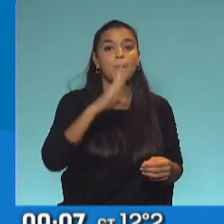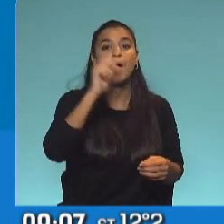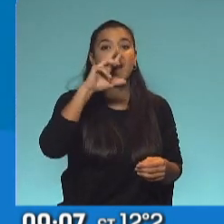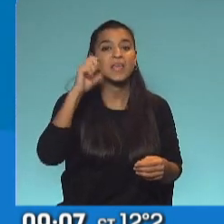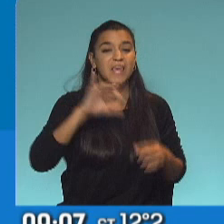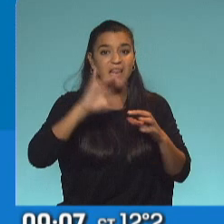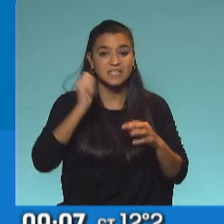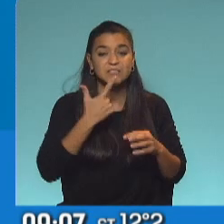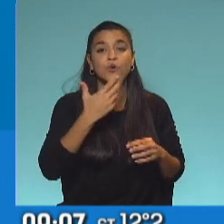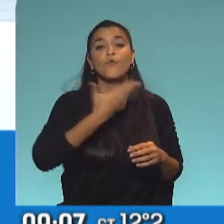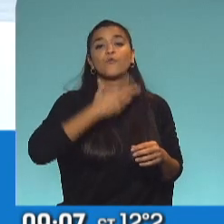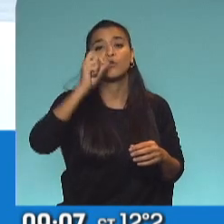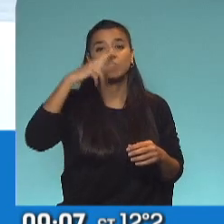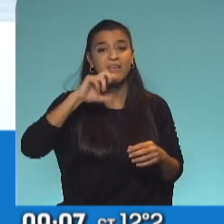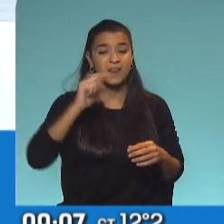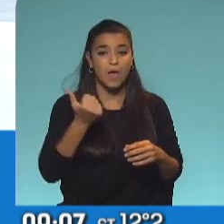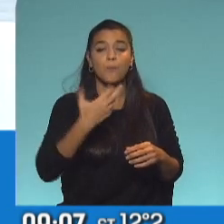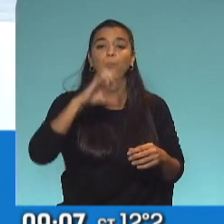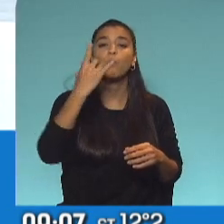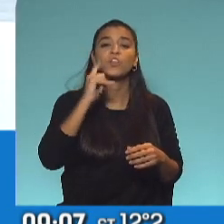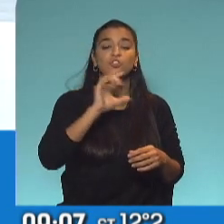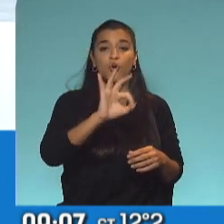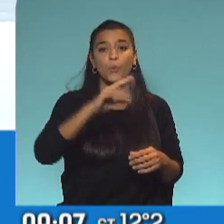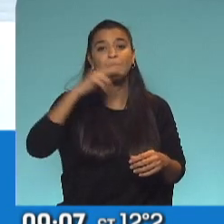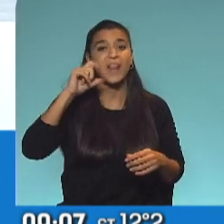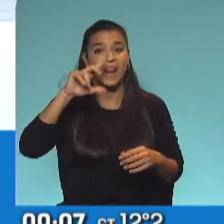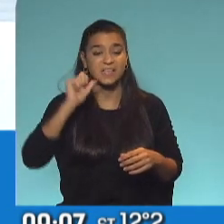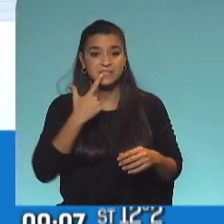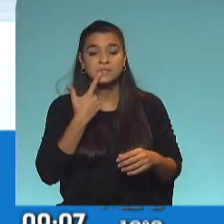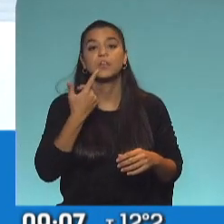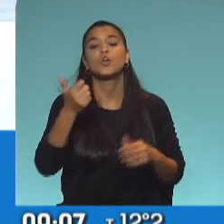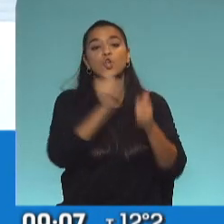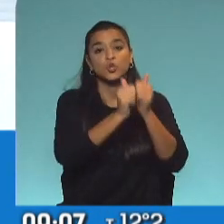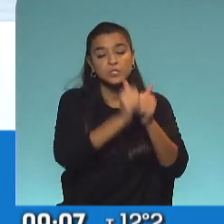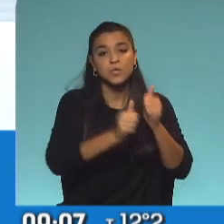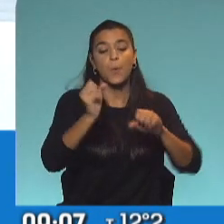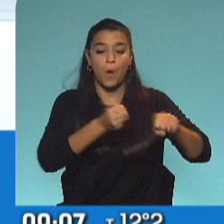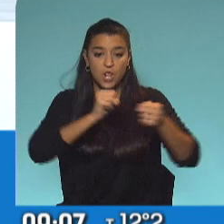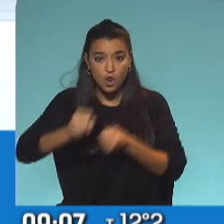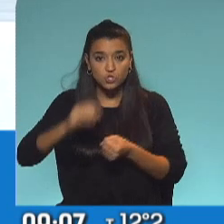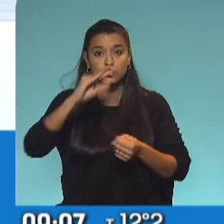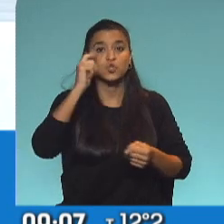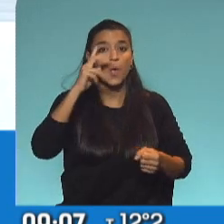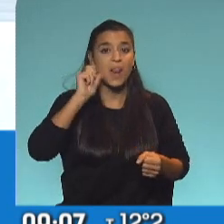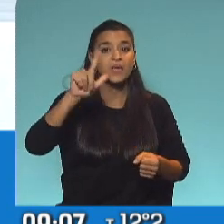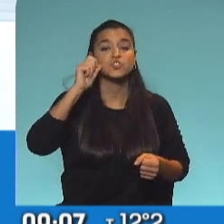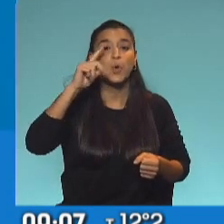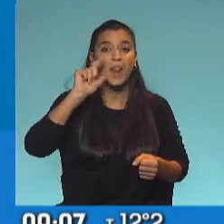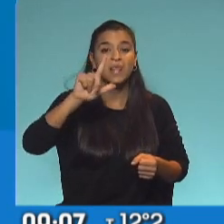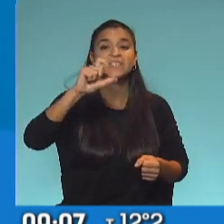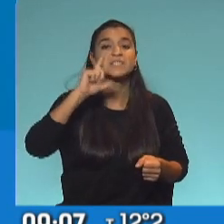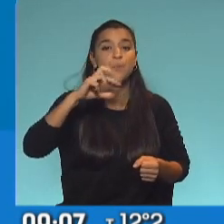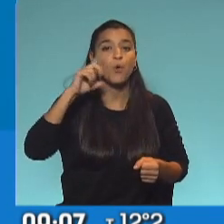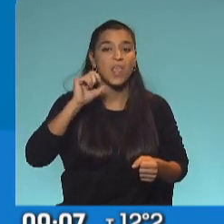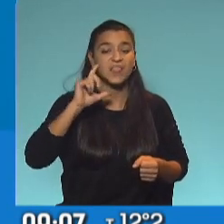y puerto vilelas en santa fe en la ciudad de rosario bariloche choele choel catriel y cipolletti en